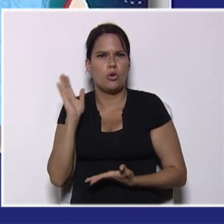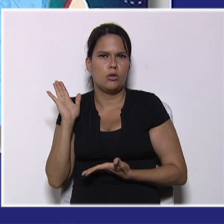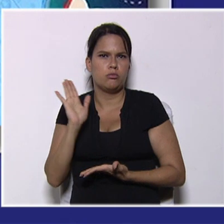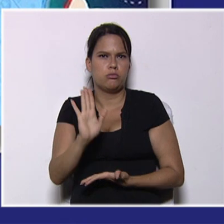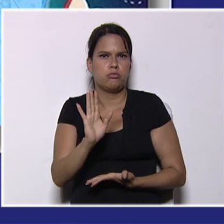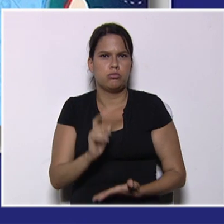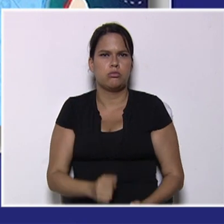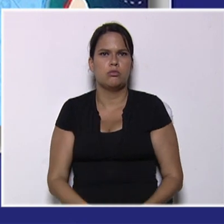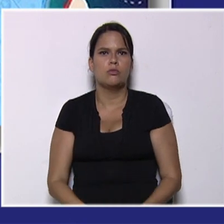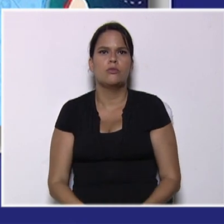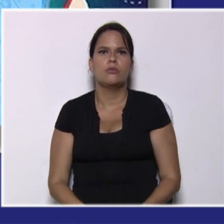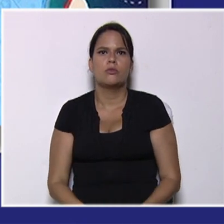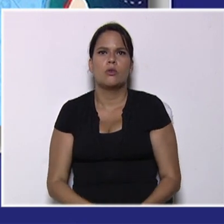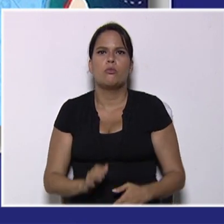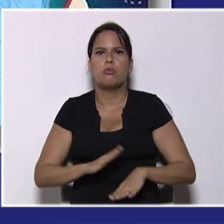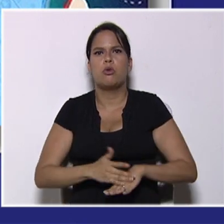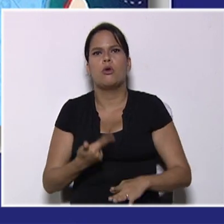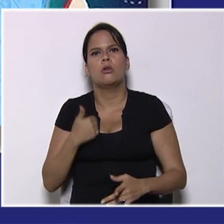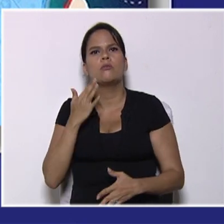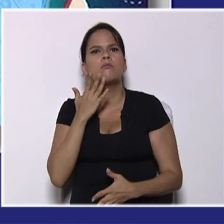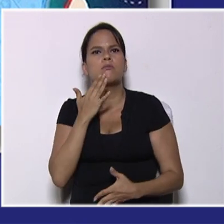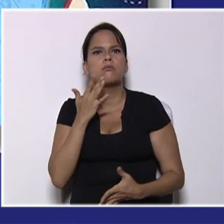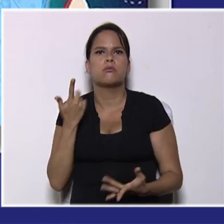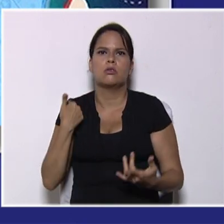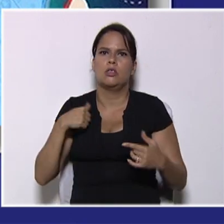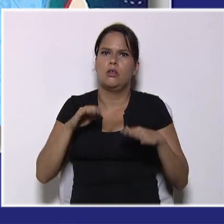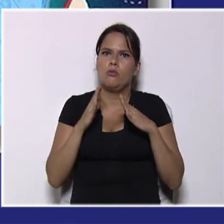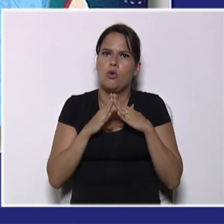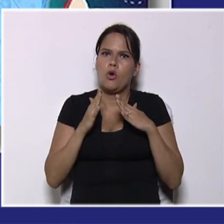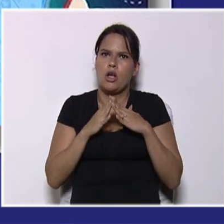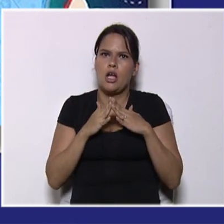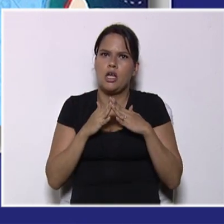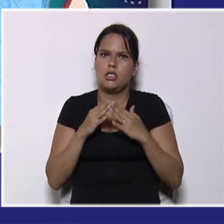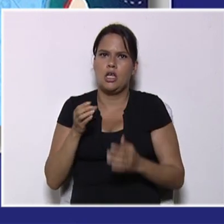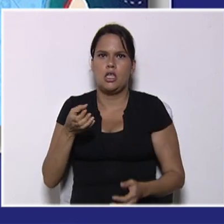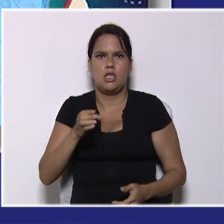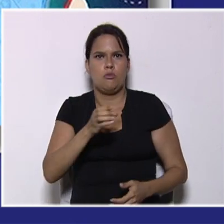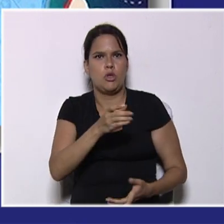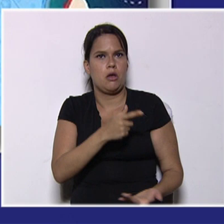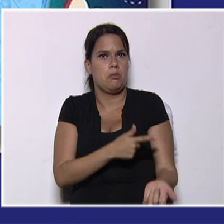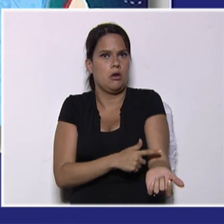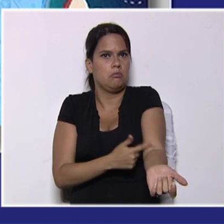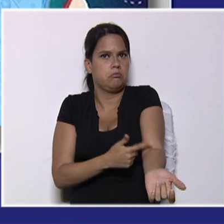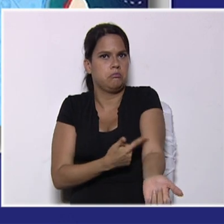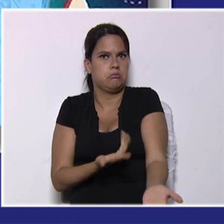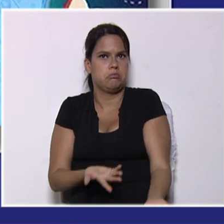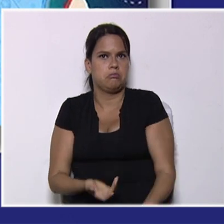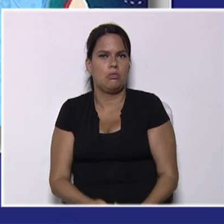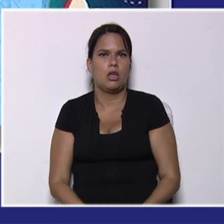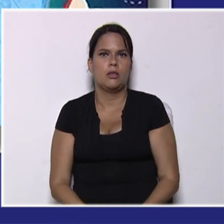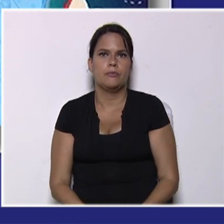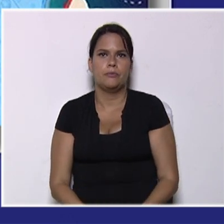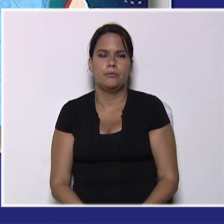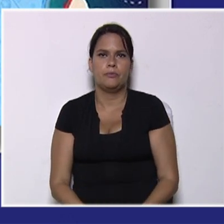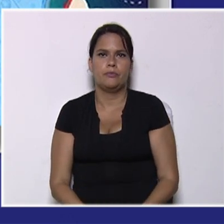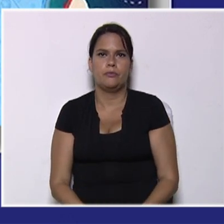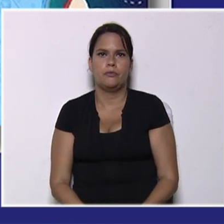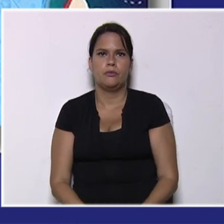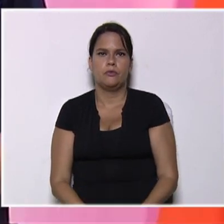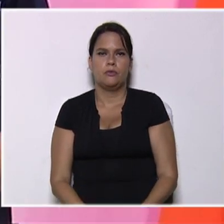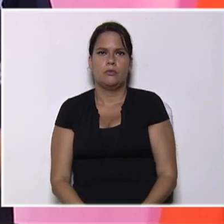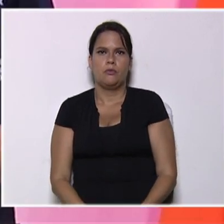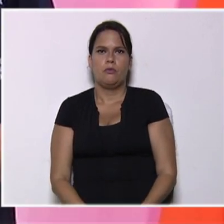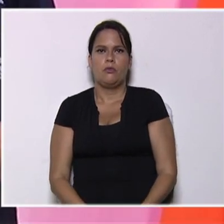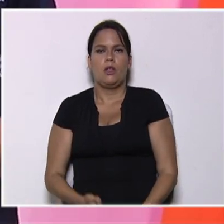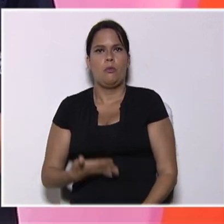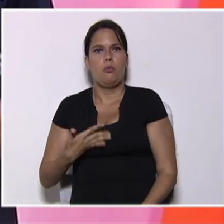continuación porque, por ejemplo, tenemos casas de muñecas para sus hermanas, para sus vecinas. Se